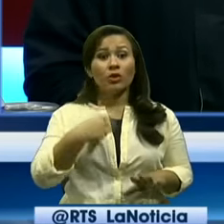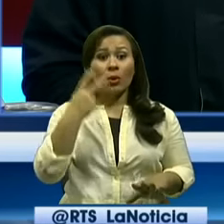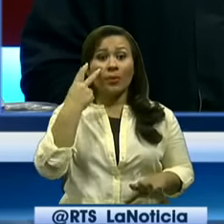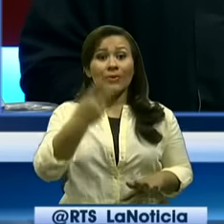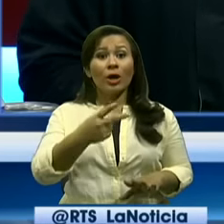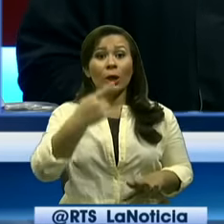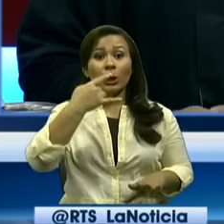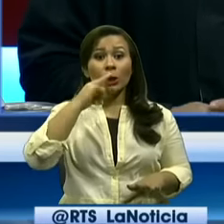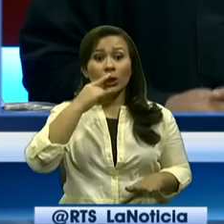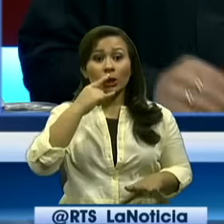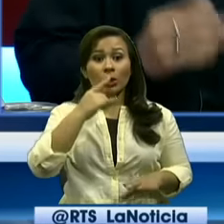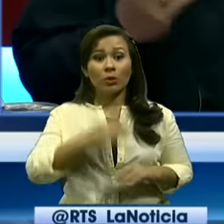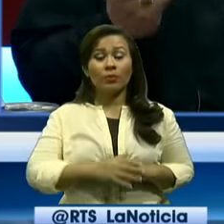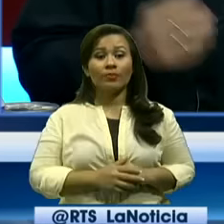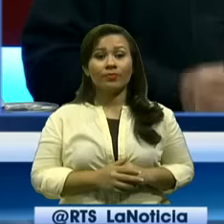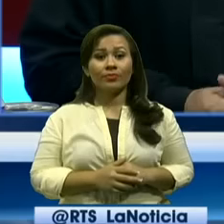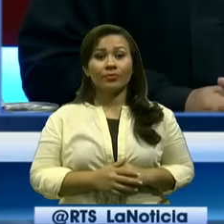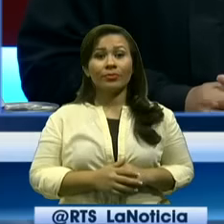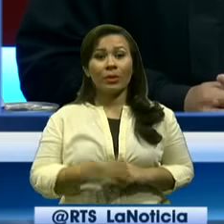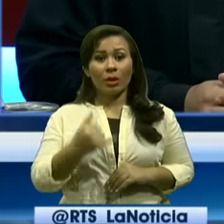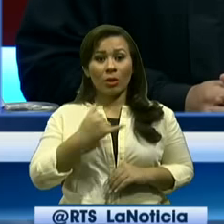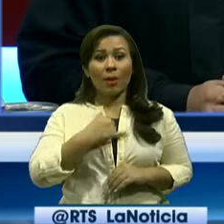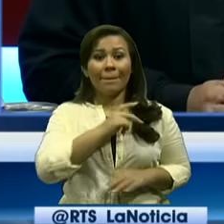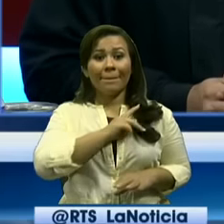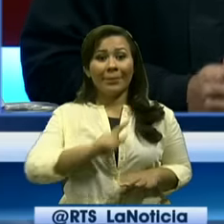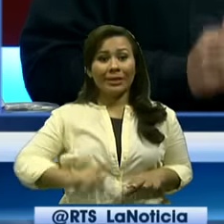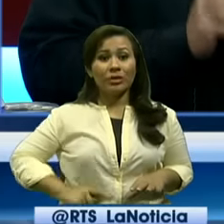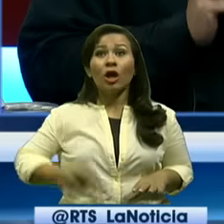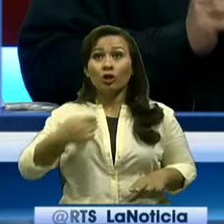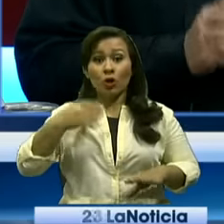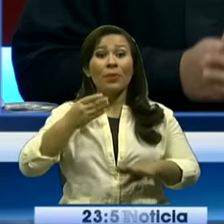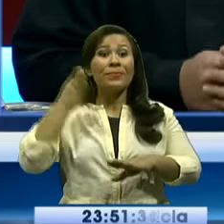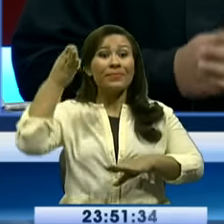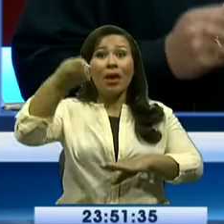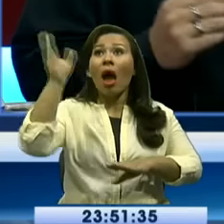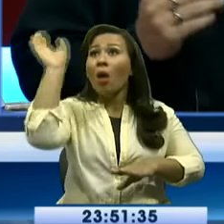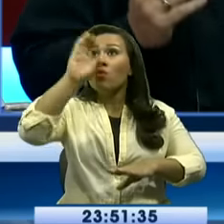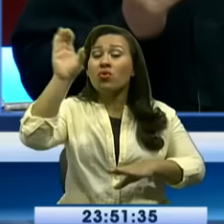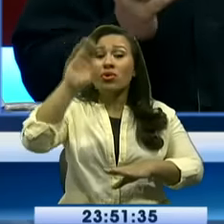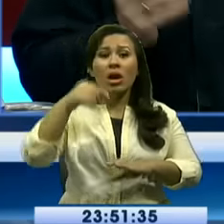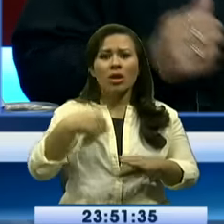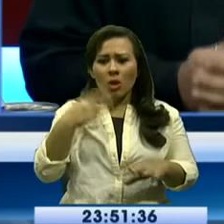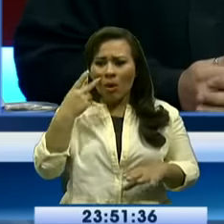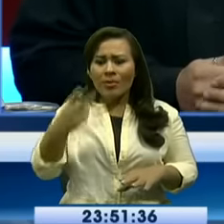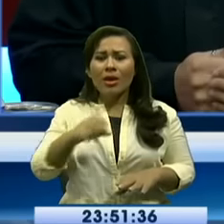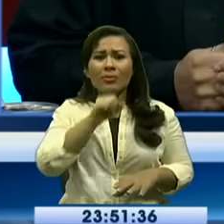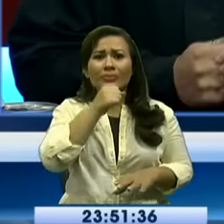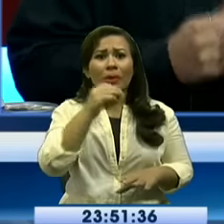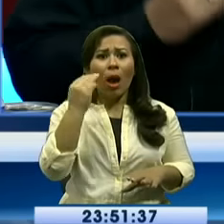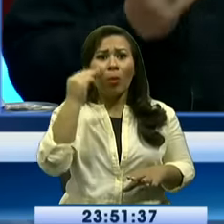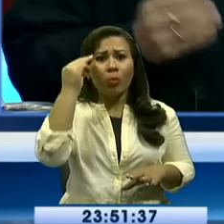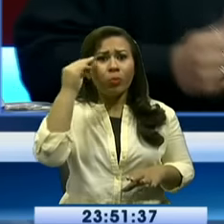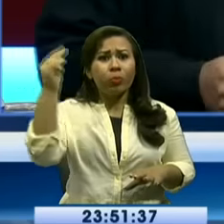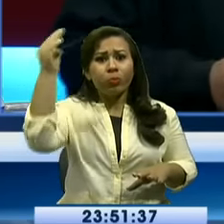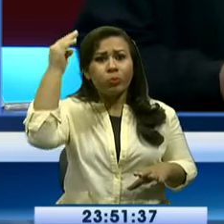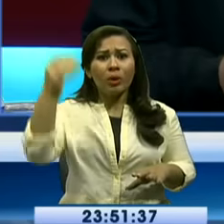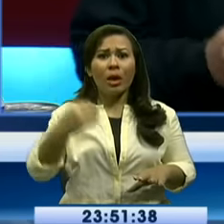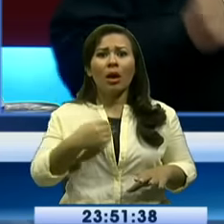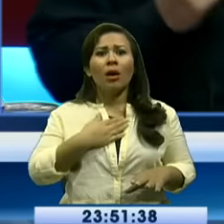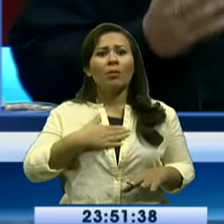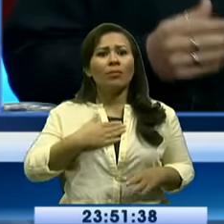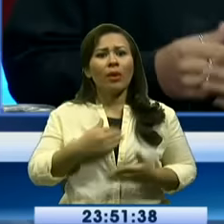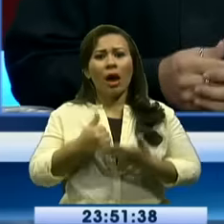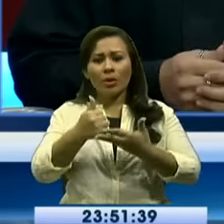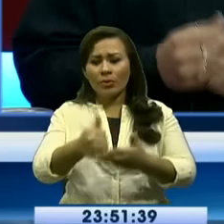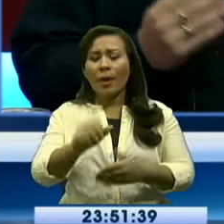personas, niños, personalmente que están pasando una situación bien crítica, personas mayores de edad que hicieron llamado, que los ayuden a